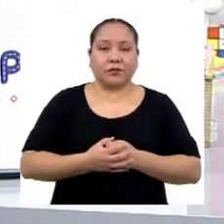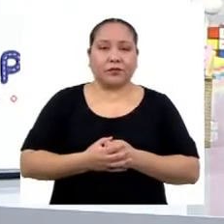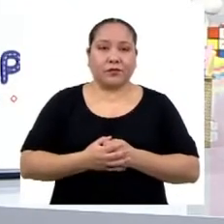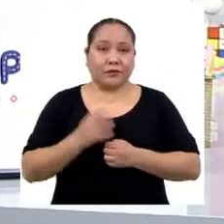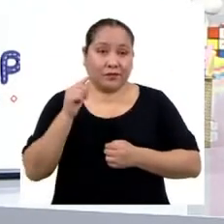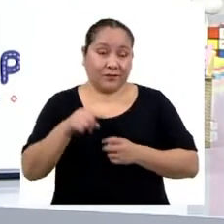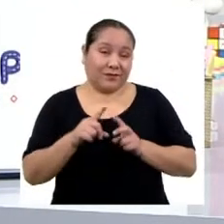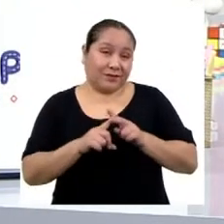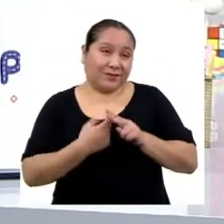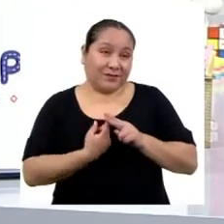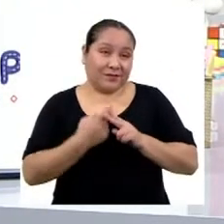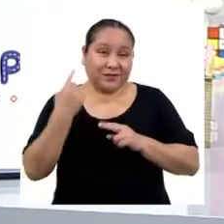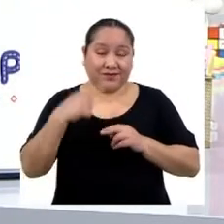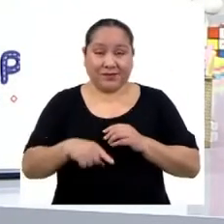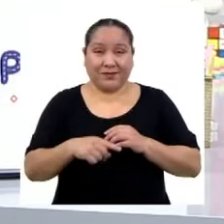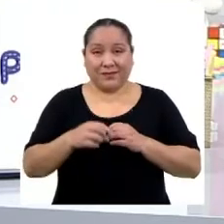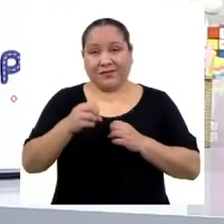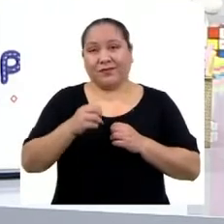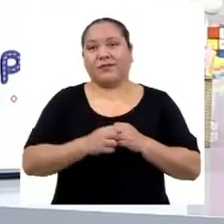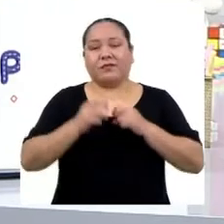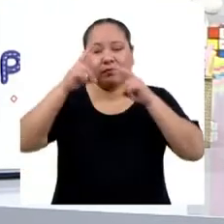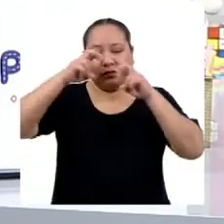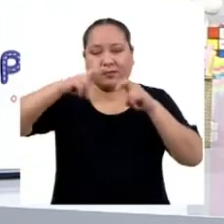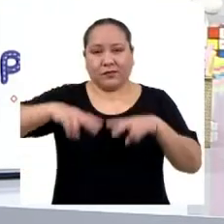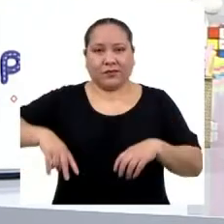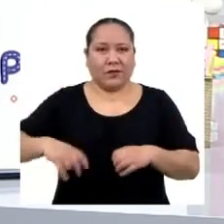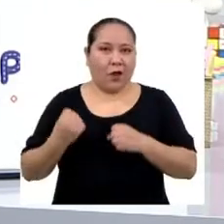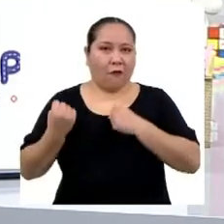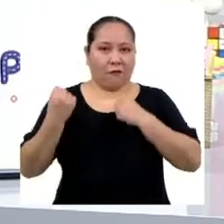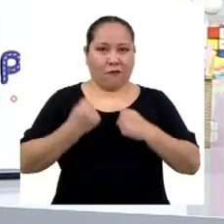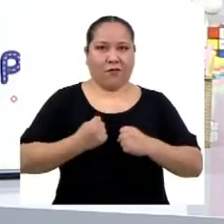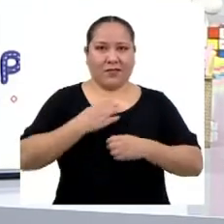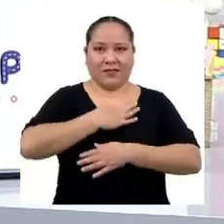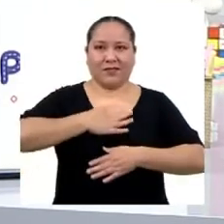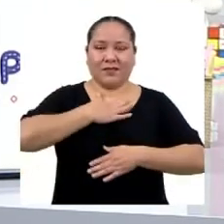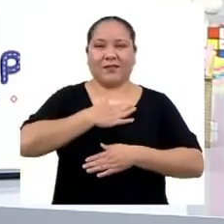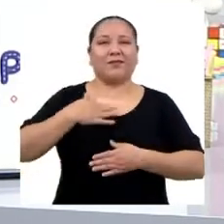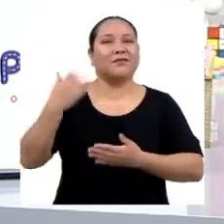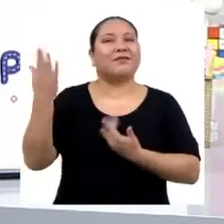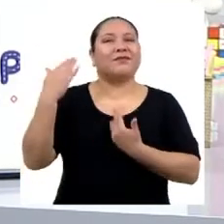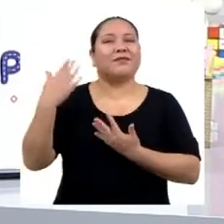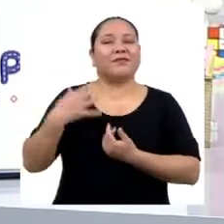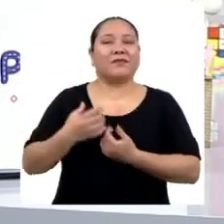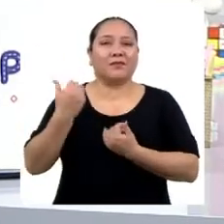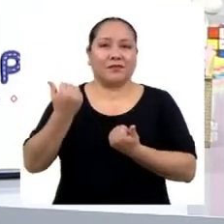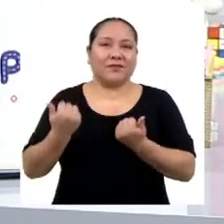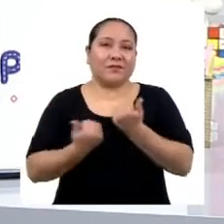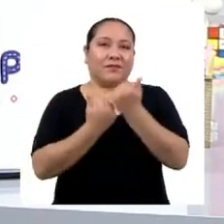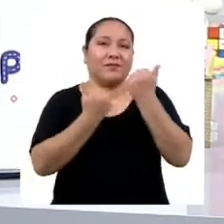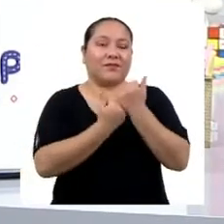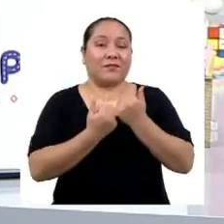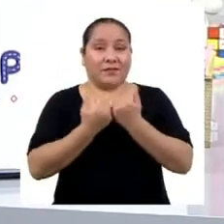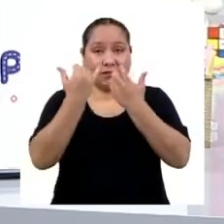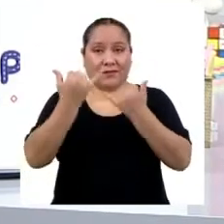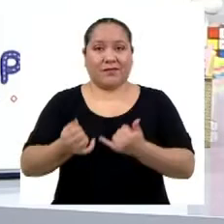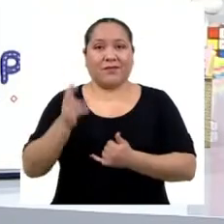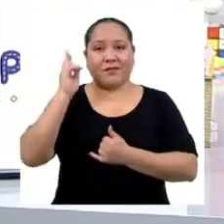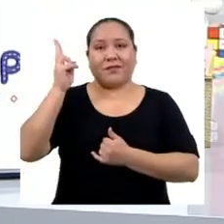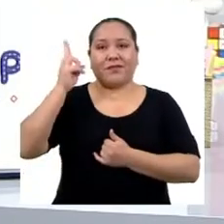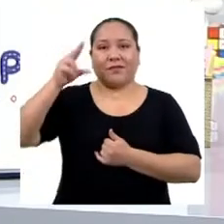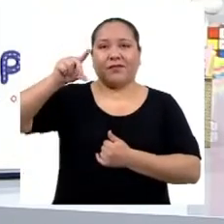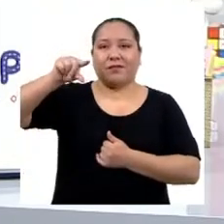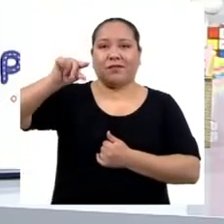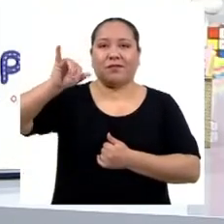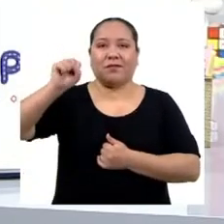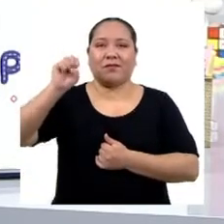Para empezar el reto con mucha fuerza y ganas, llamaré a mi refuerzo para el día de hoy, la profesora